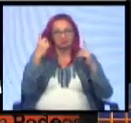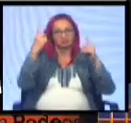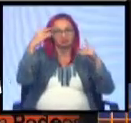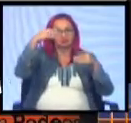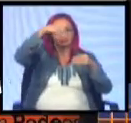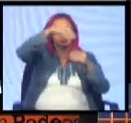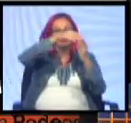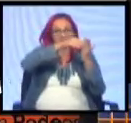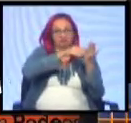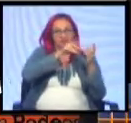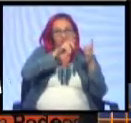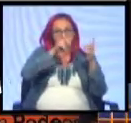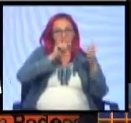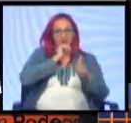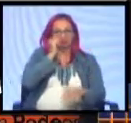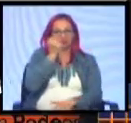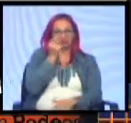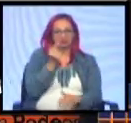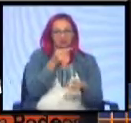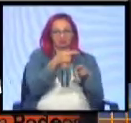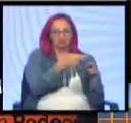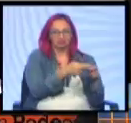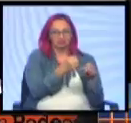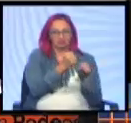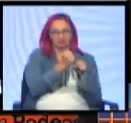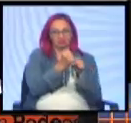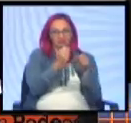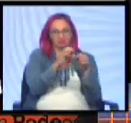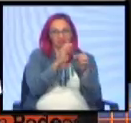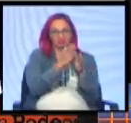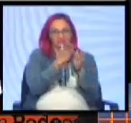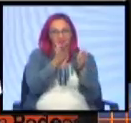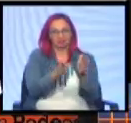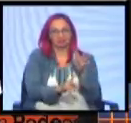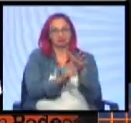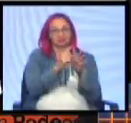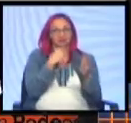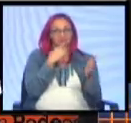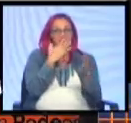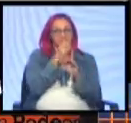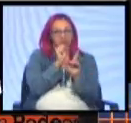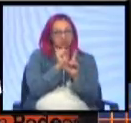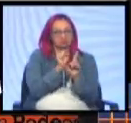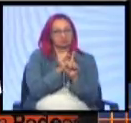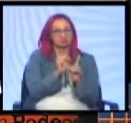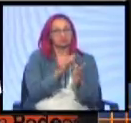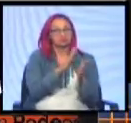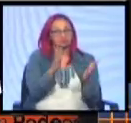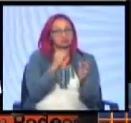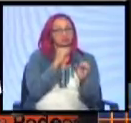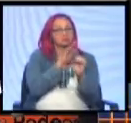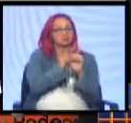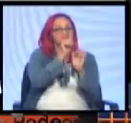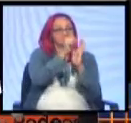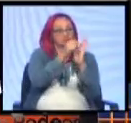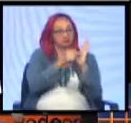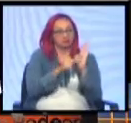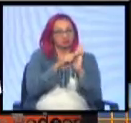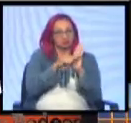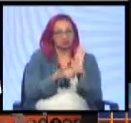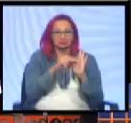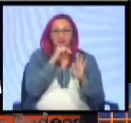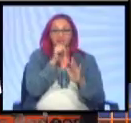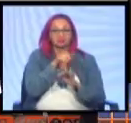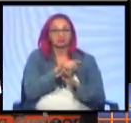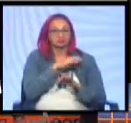de engrandecer no solamente la relación laboral, sino a los trabajadores. Entonces, si se han dado casos en el tanto y cuanto cumplan con la normativa y no sea